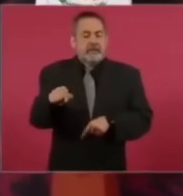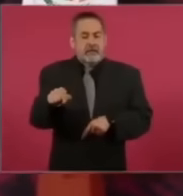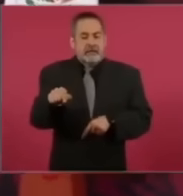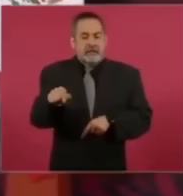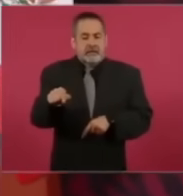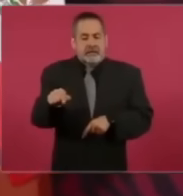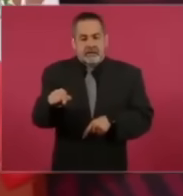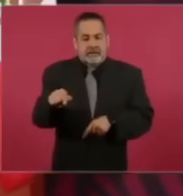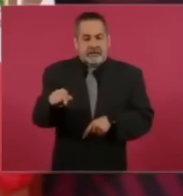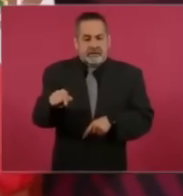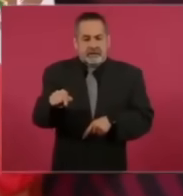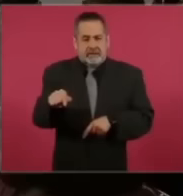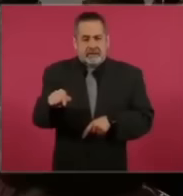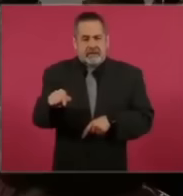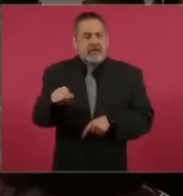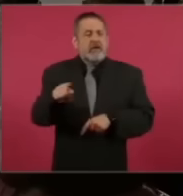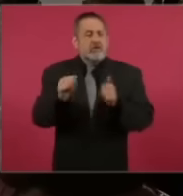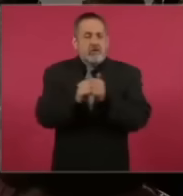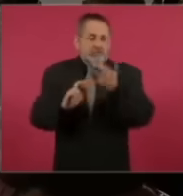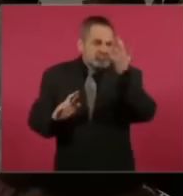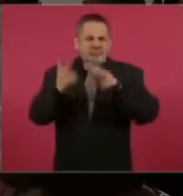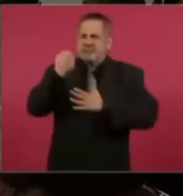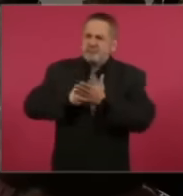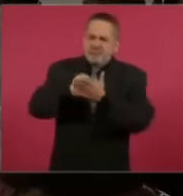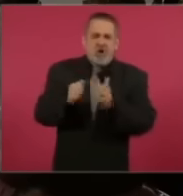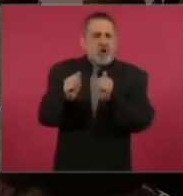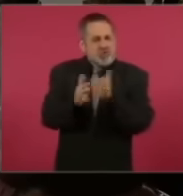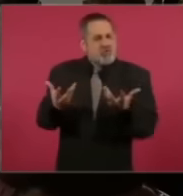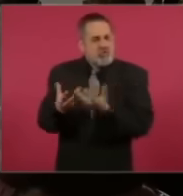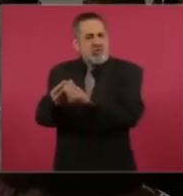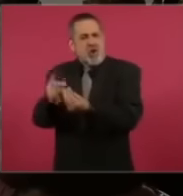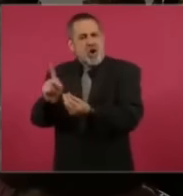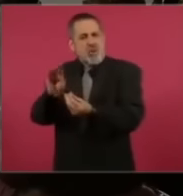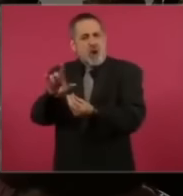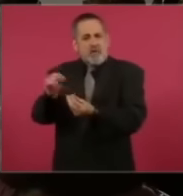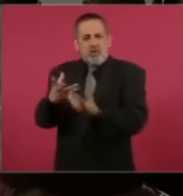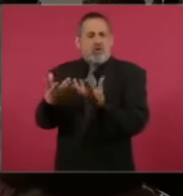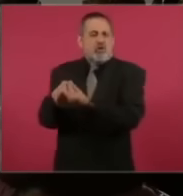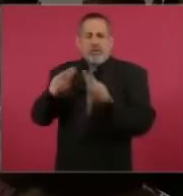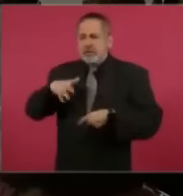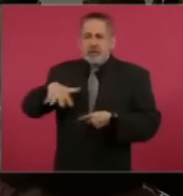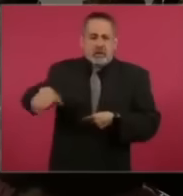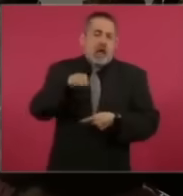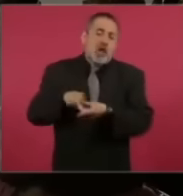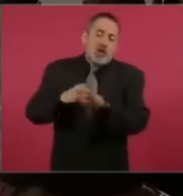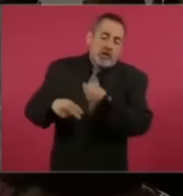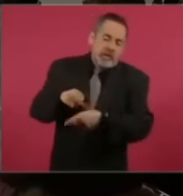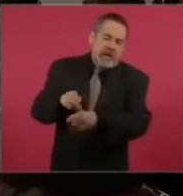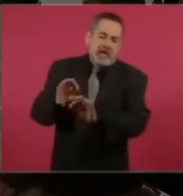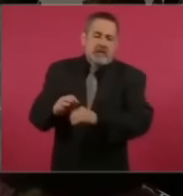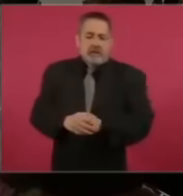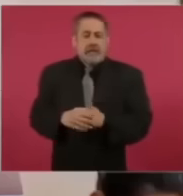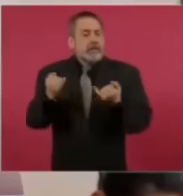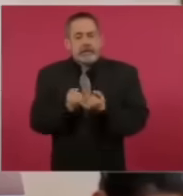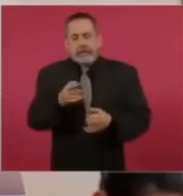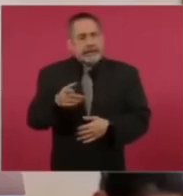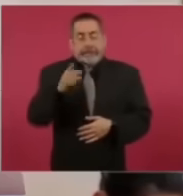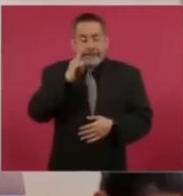el revolucionario del pueblo, por su origen. Le sacaron a